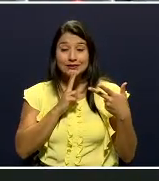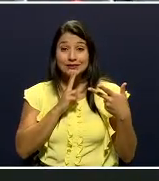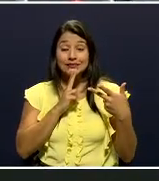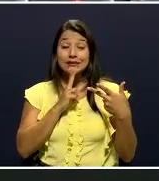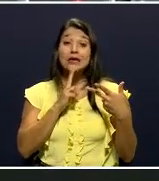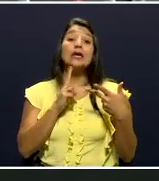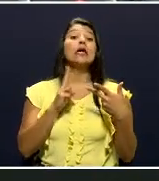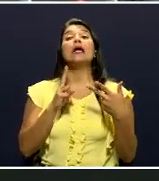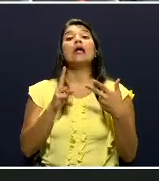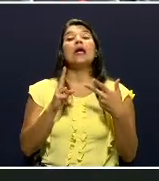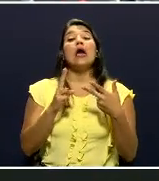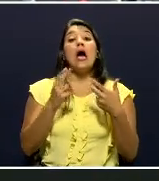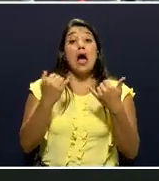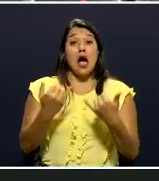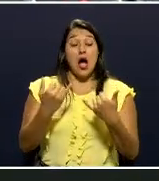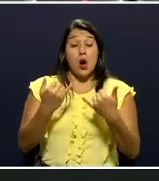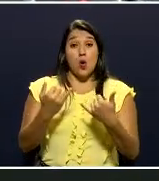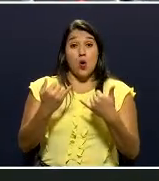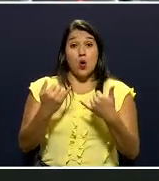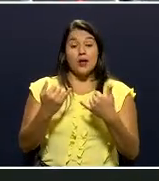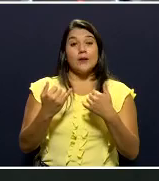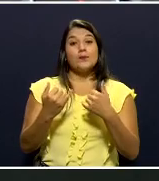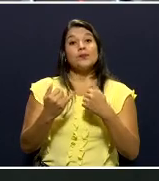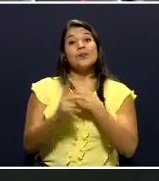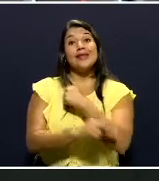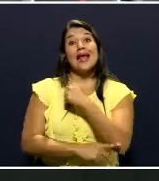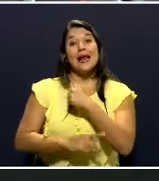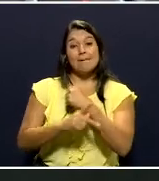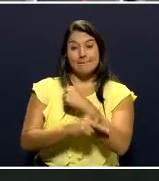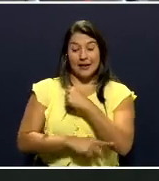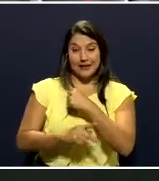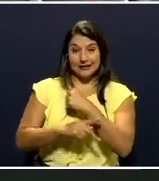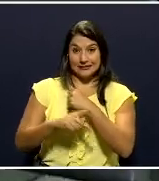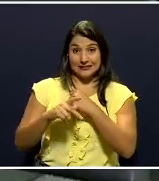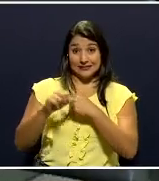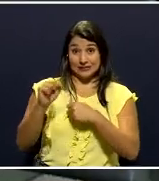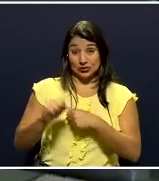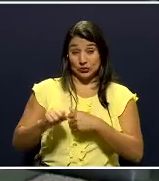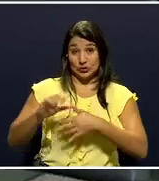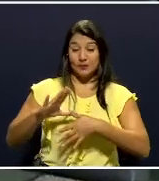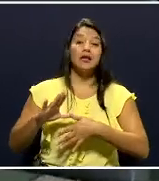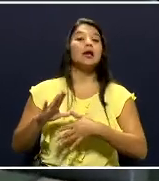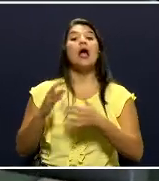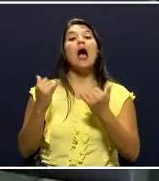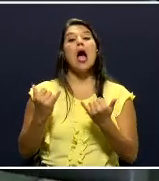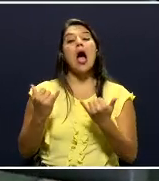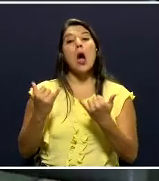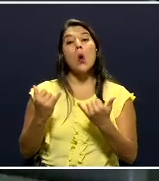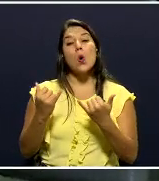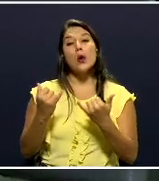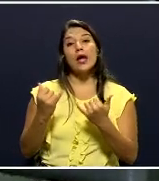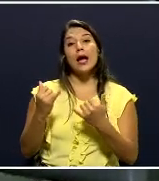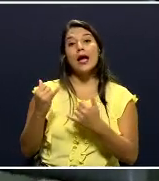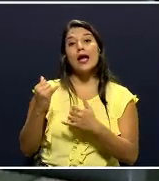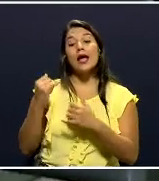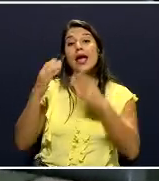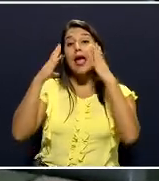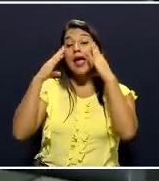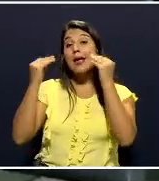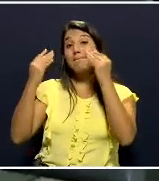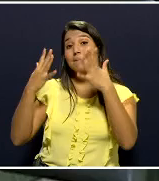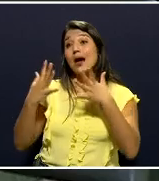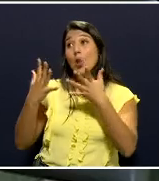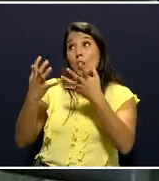el caso del país sudamericano, la Embajada y el Consulado de Costa Rica procuran asistir a 30